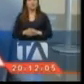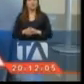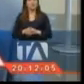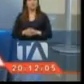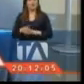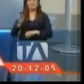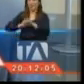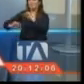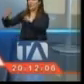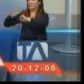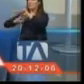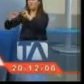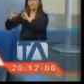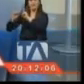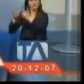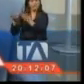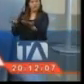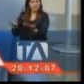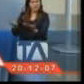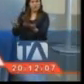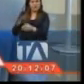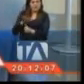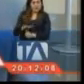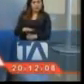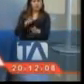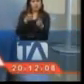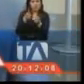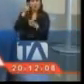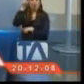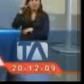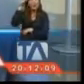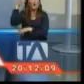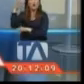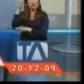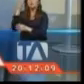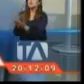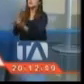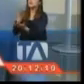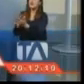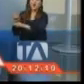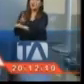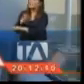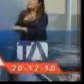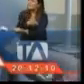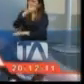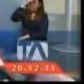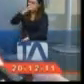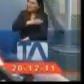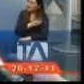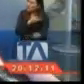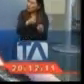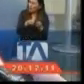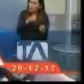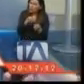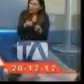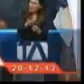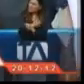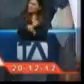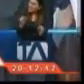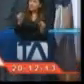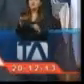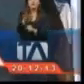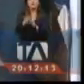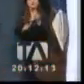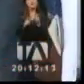incidió, no persuadió, no presionó al gobierno colombiano para que utilice las fuerzas a su debido tiempo.